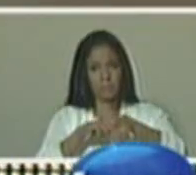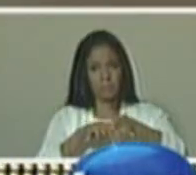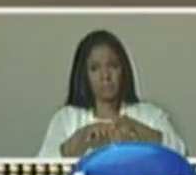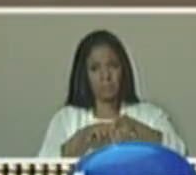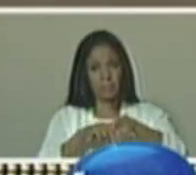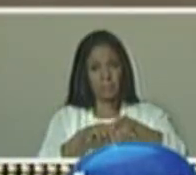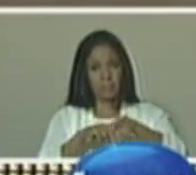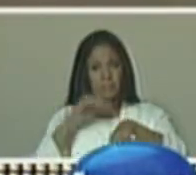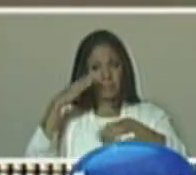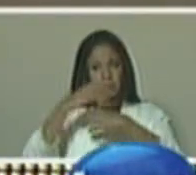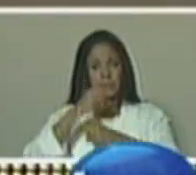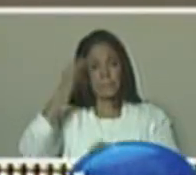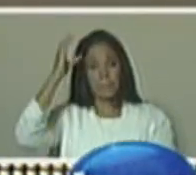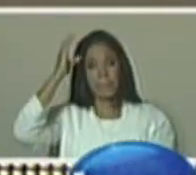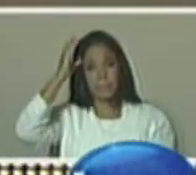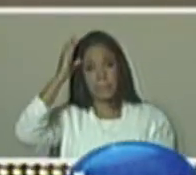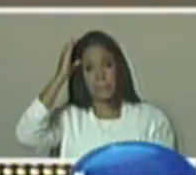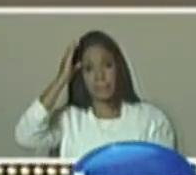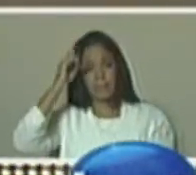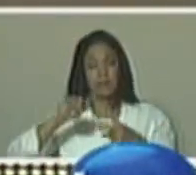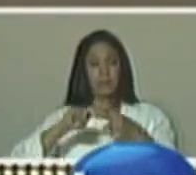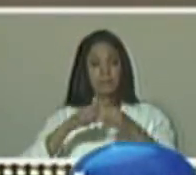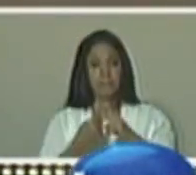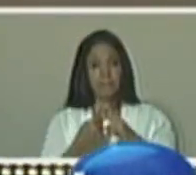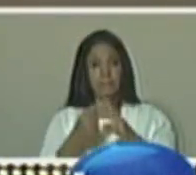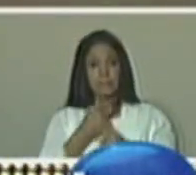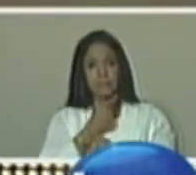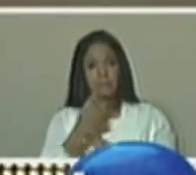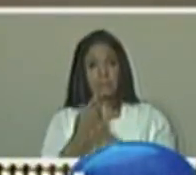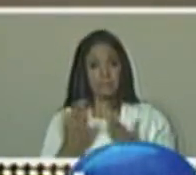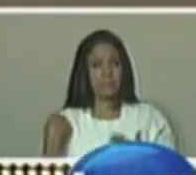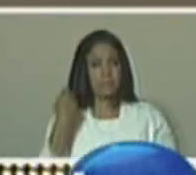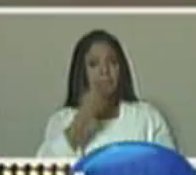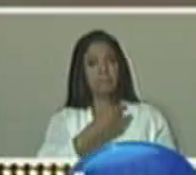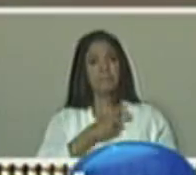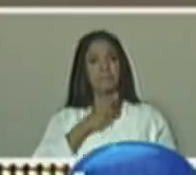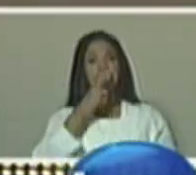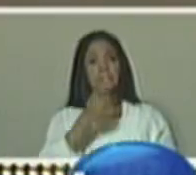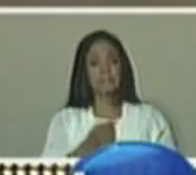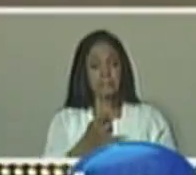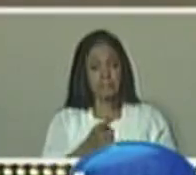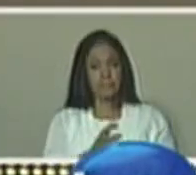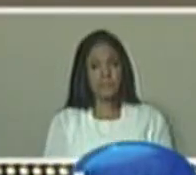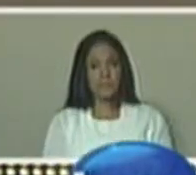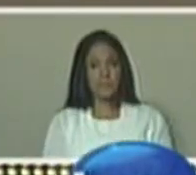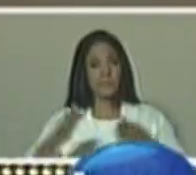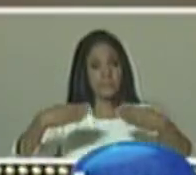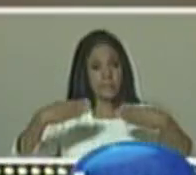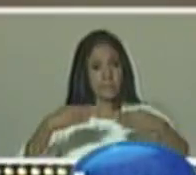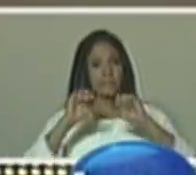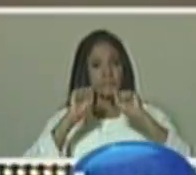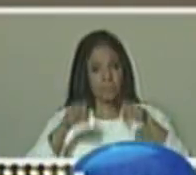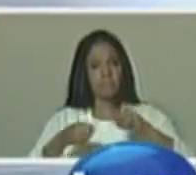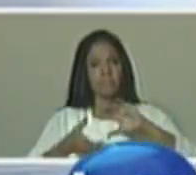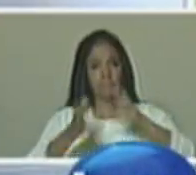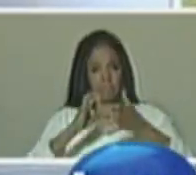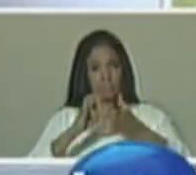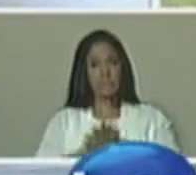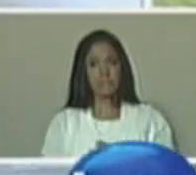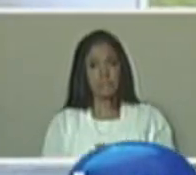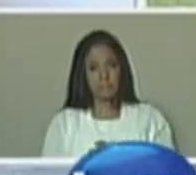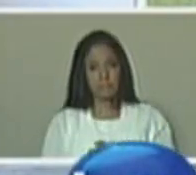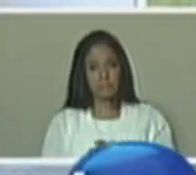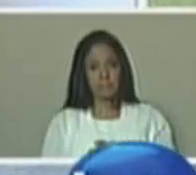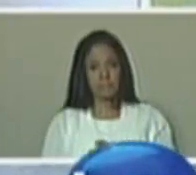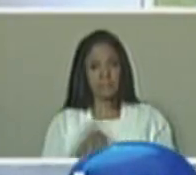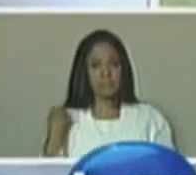tomemos conciencia y empecemos a poner en marcha nuestra realidad, pues Panamá puede cambiar y